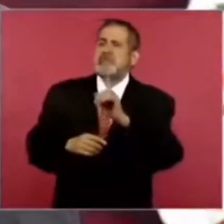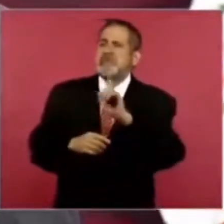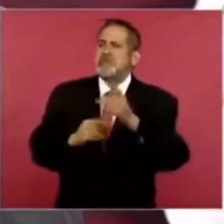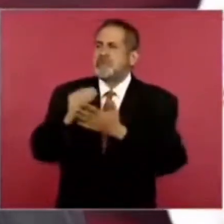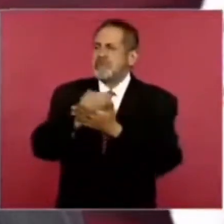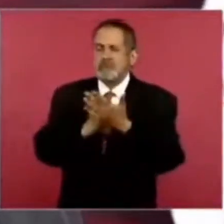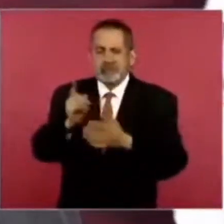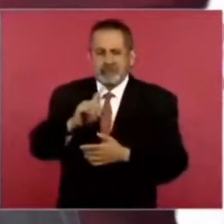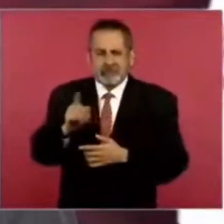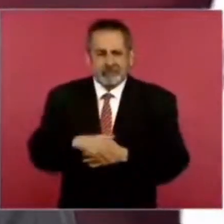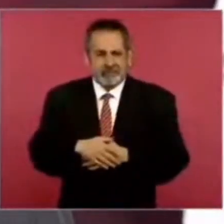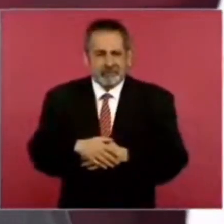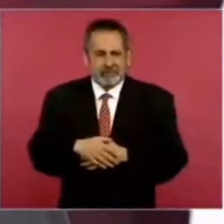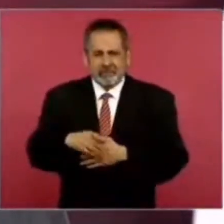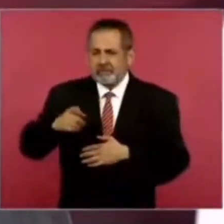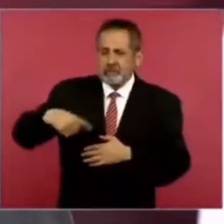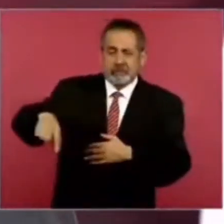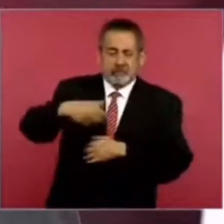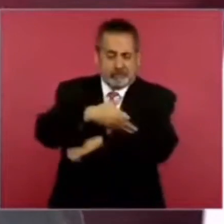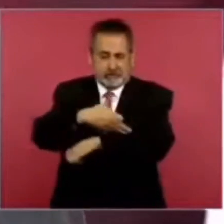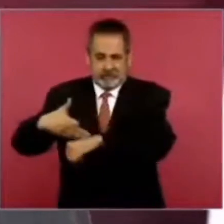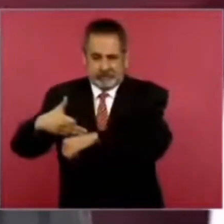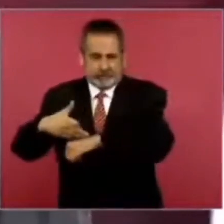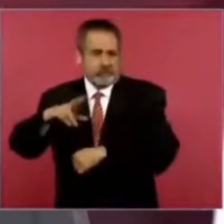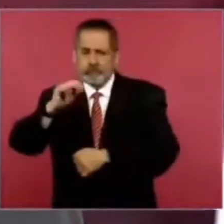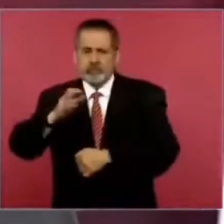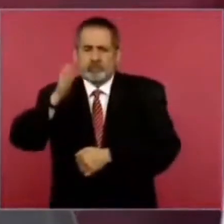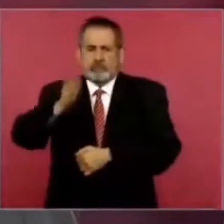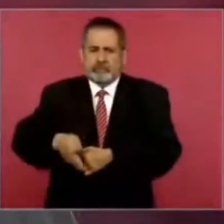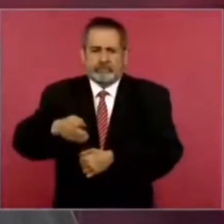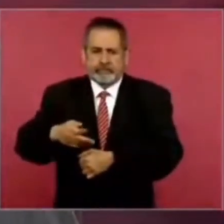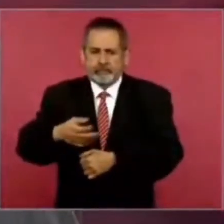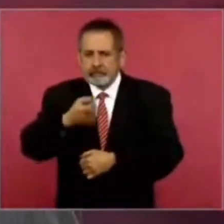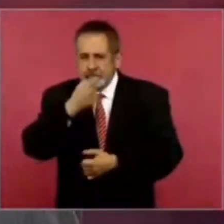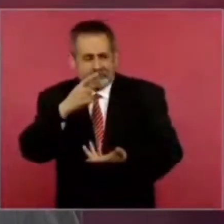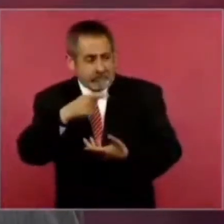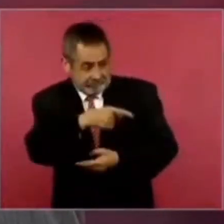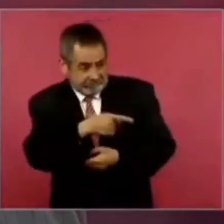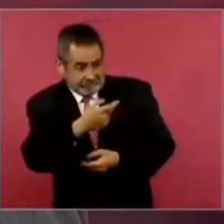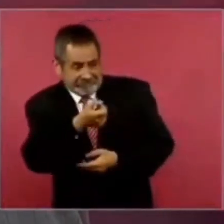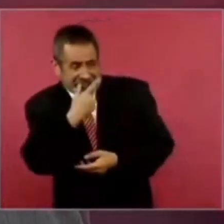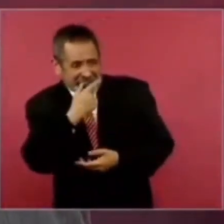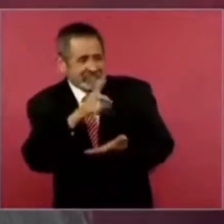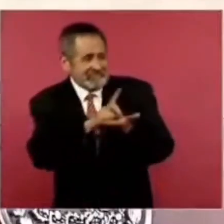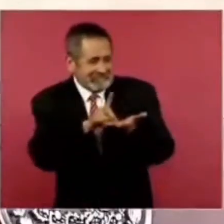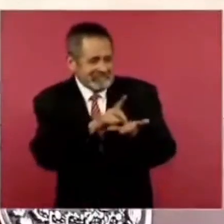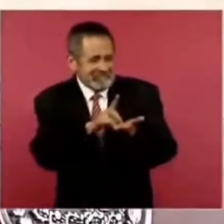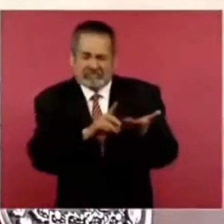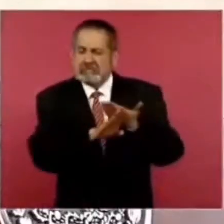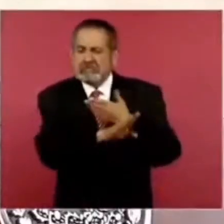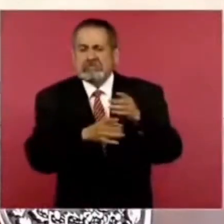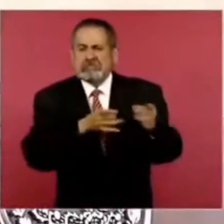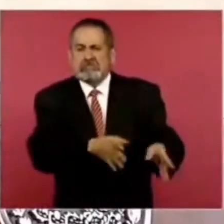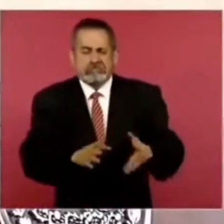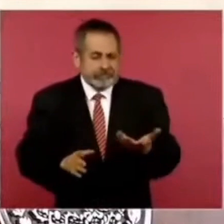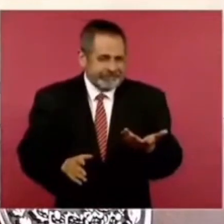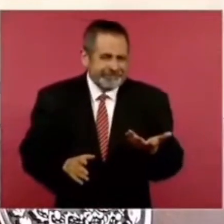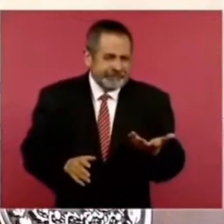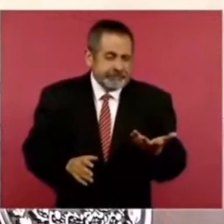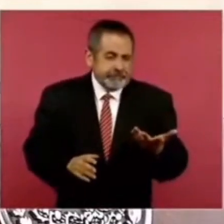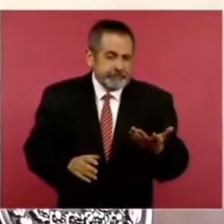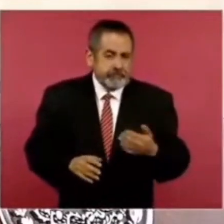no se aceptan las drogas, se desprecia a las drogas. Donde